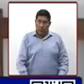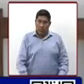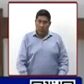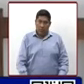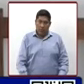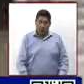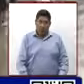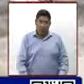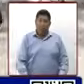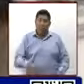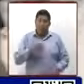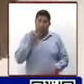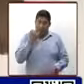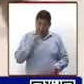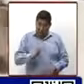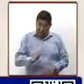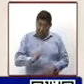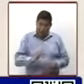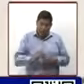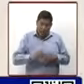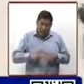Estaba desangrándose la niña.